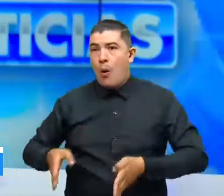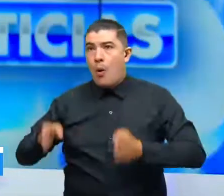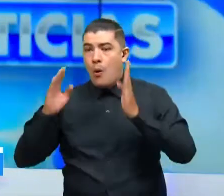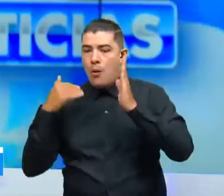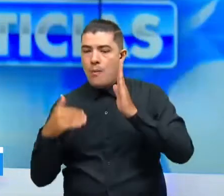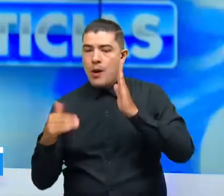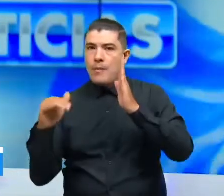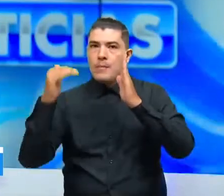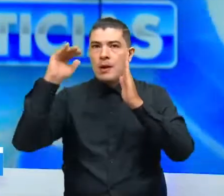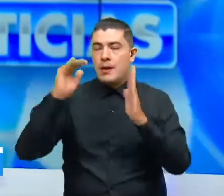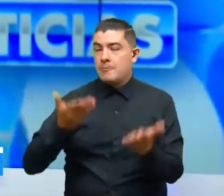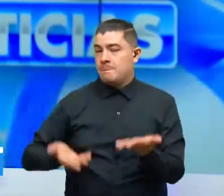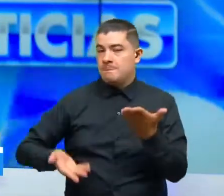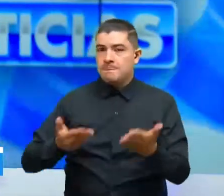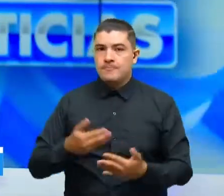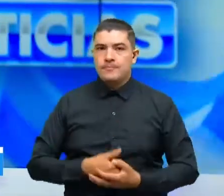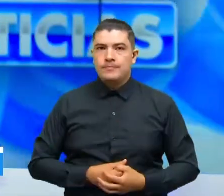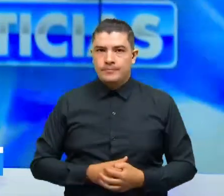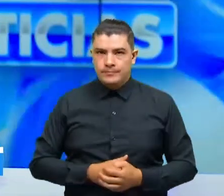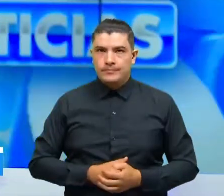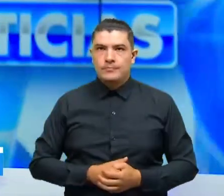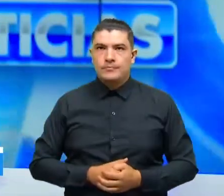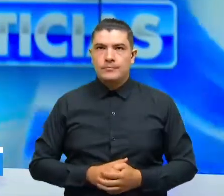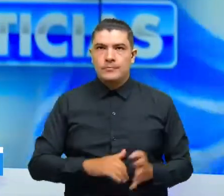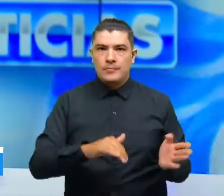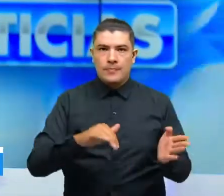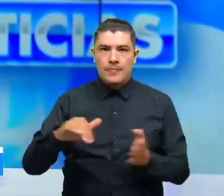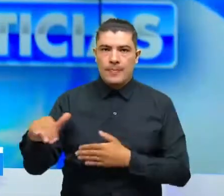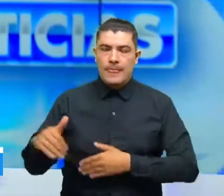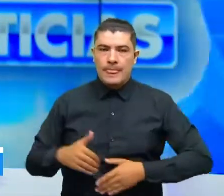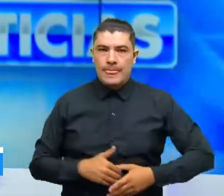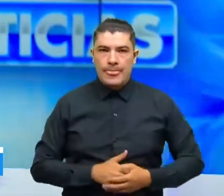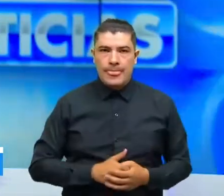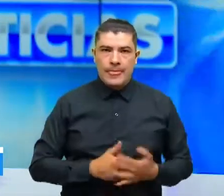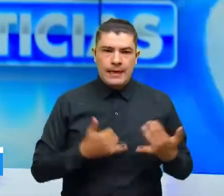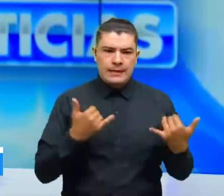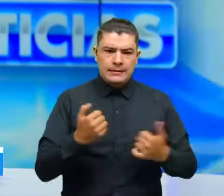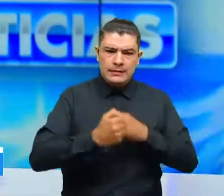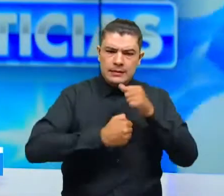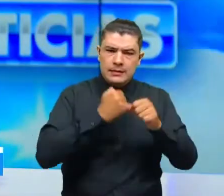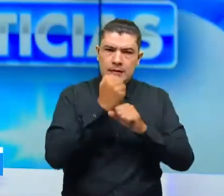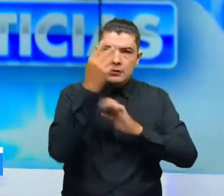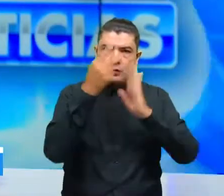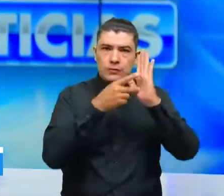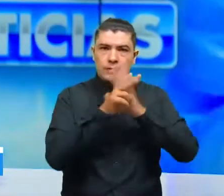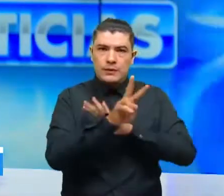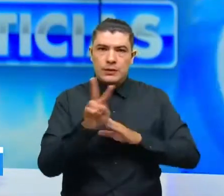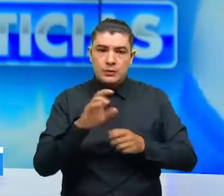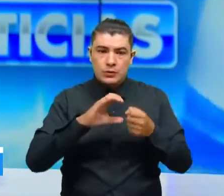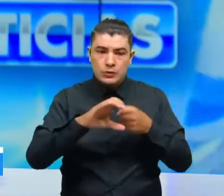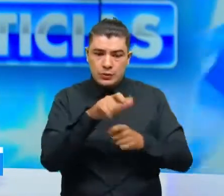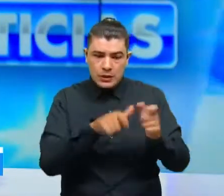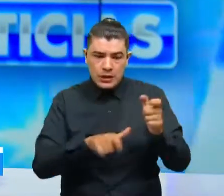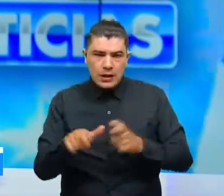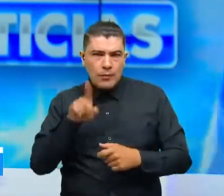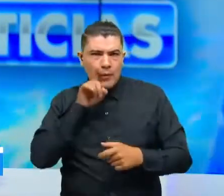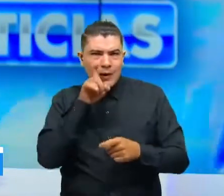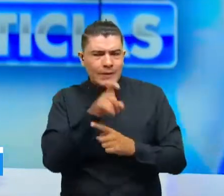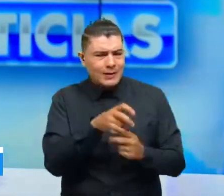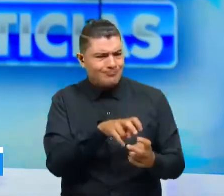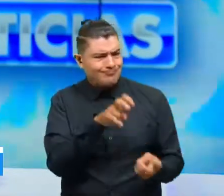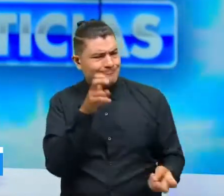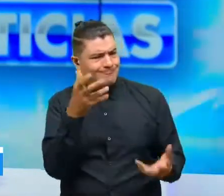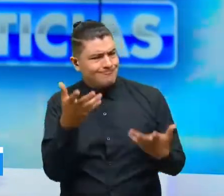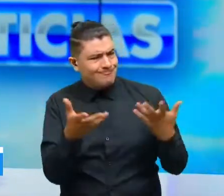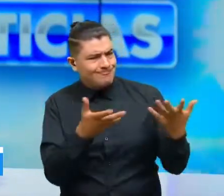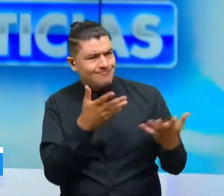los bumangueses no se explican el alto incremento que tuvo el impuesto predial para este 2022 y mencionan que no se le ve que no se